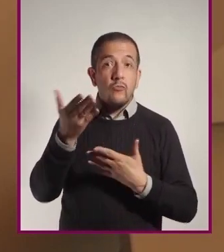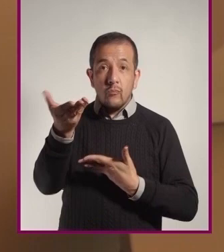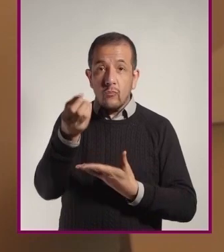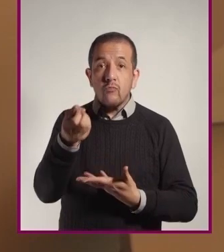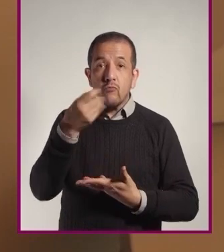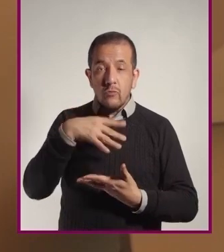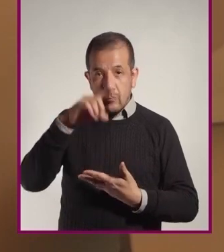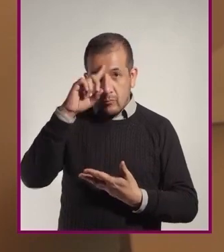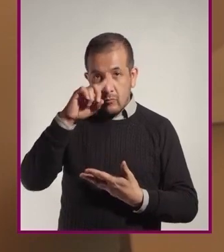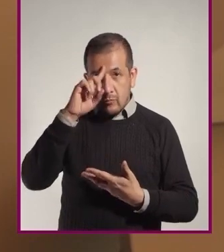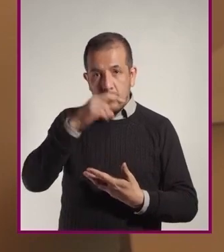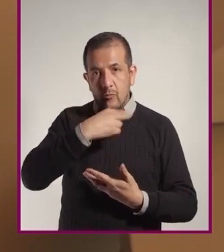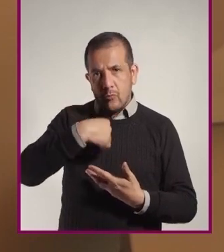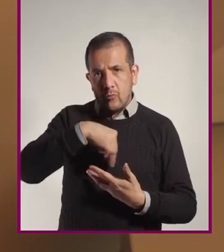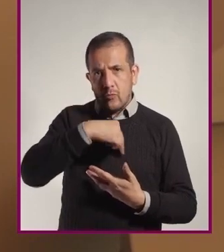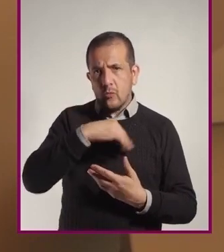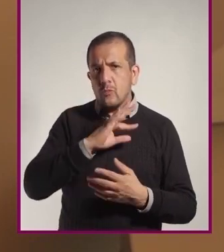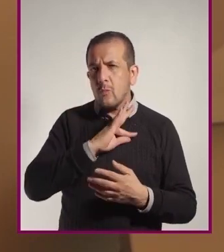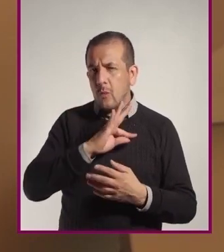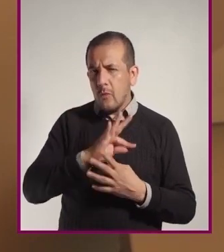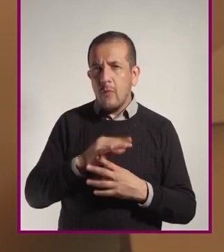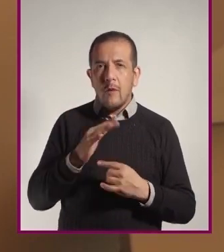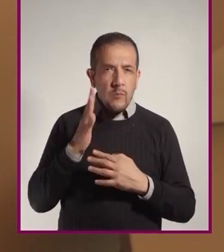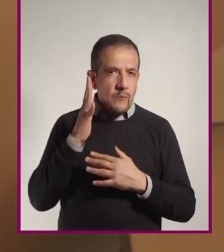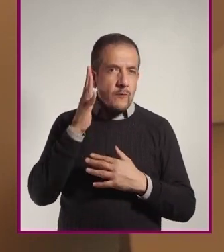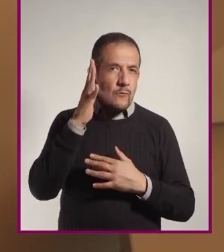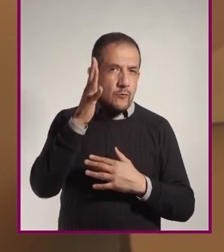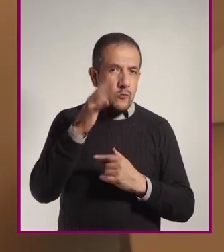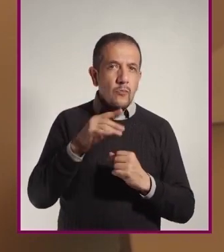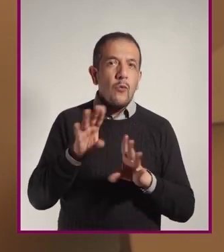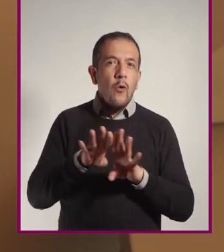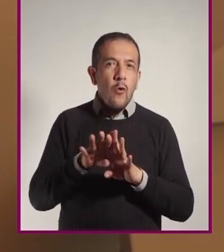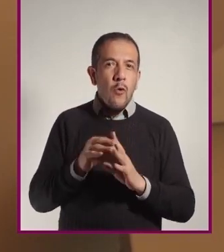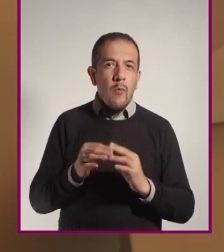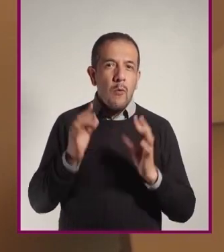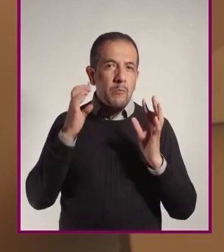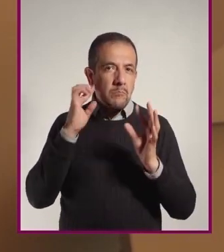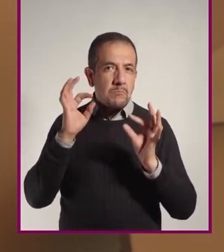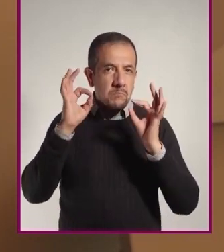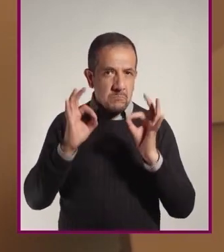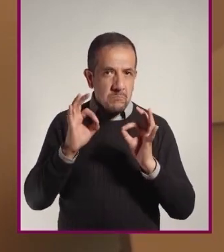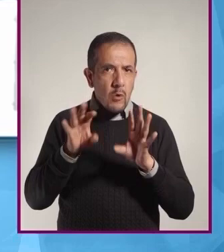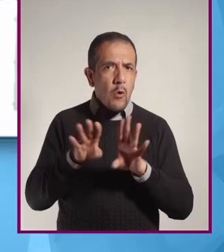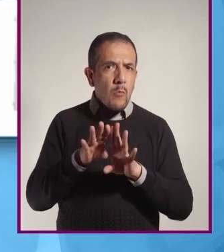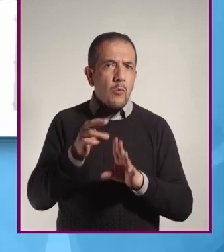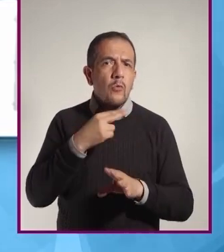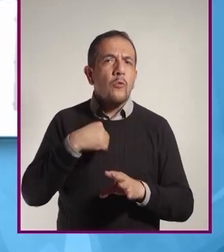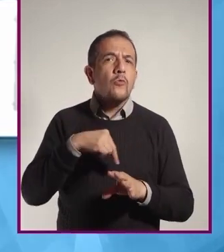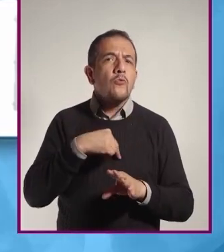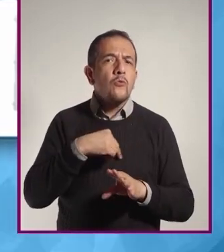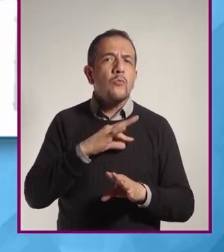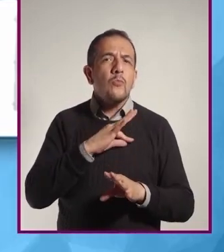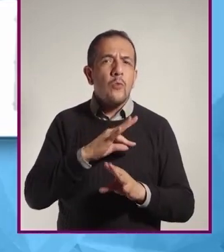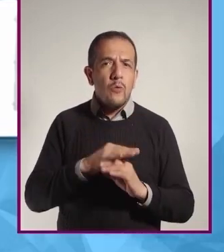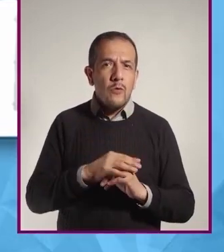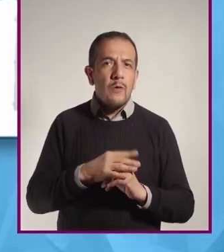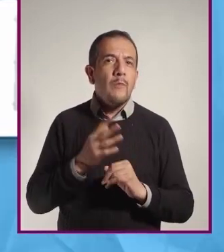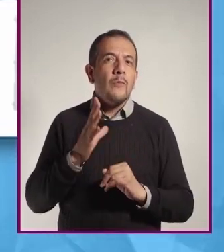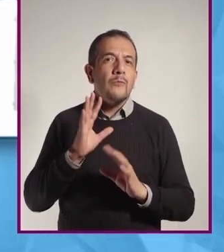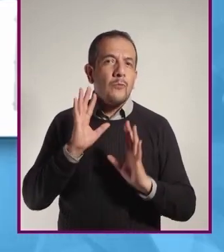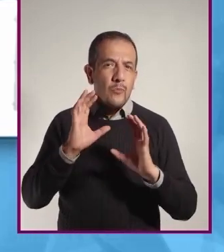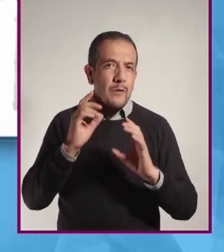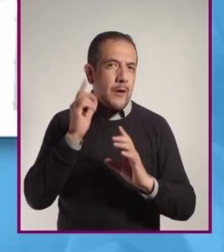compartir, ¿hasta qué edad podríamos esperar tener una buena calidad de audición? Esa es una pregunta bien difícil de